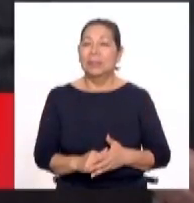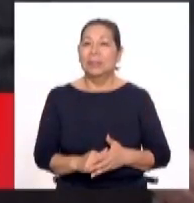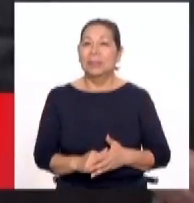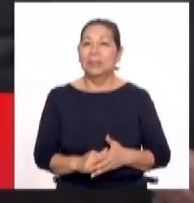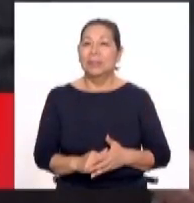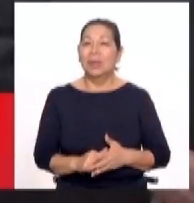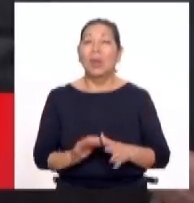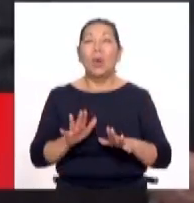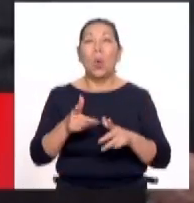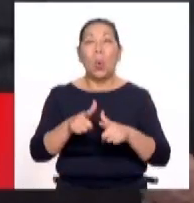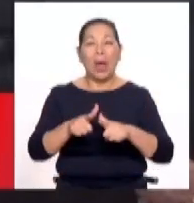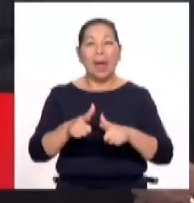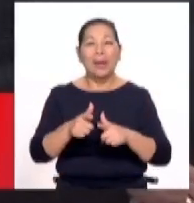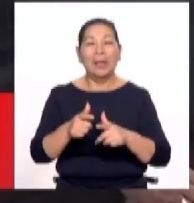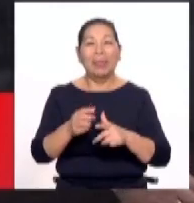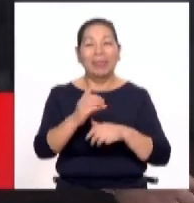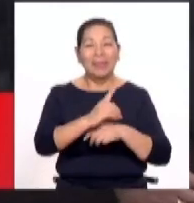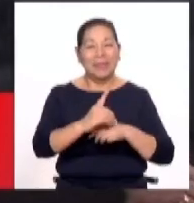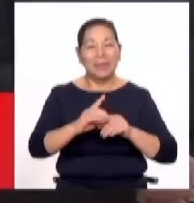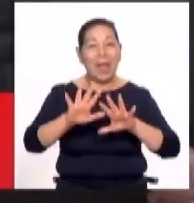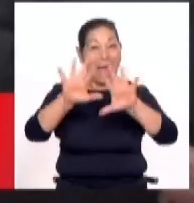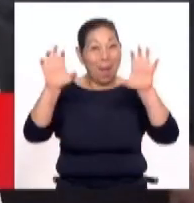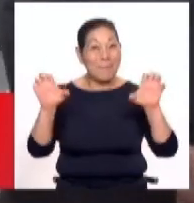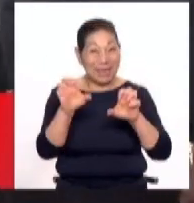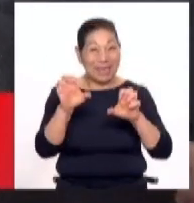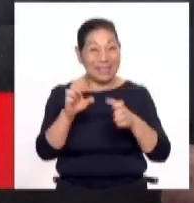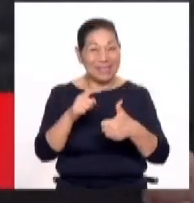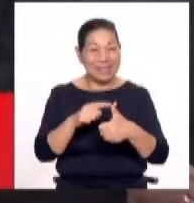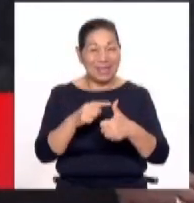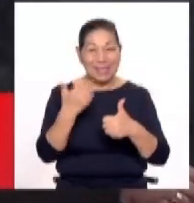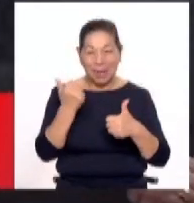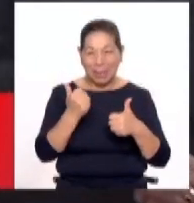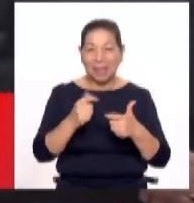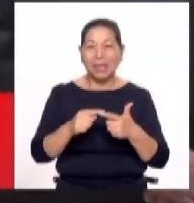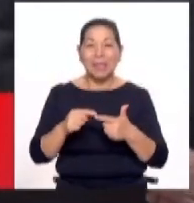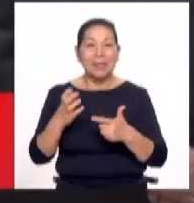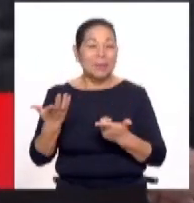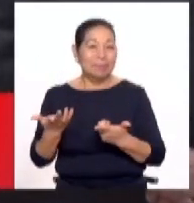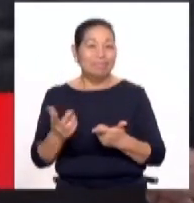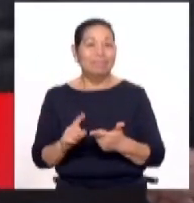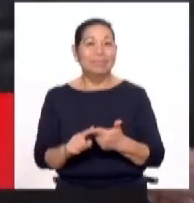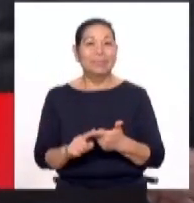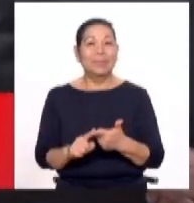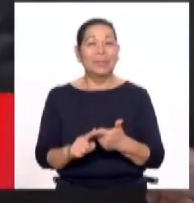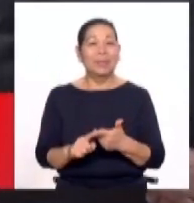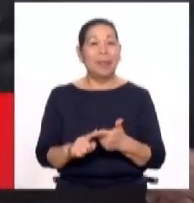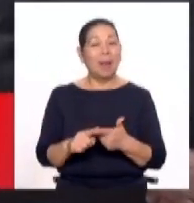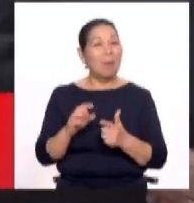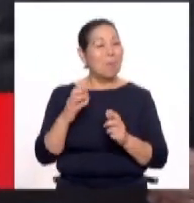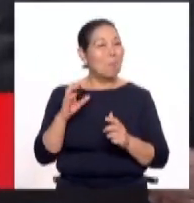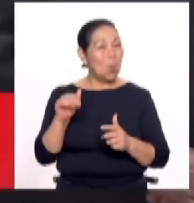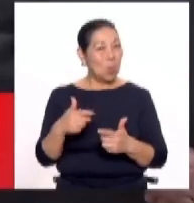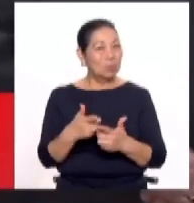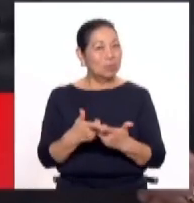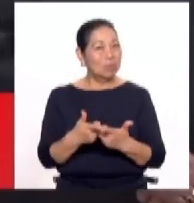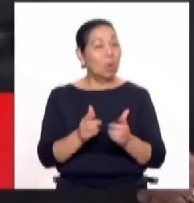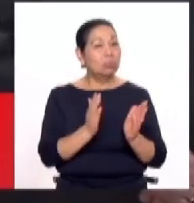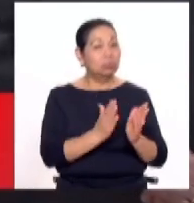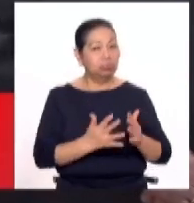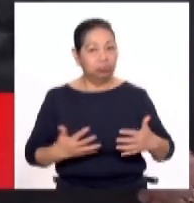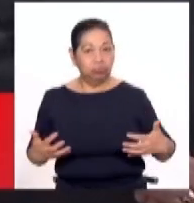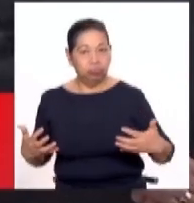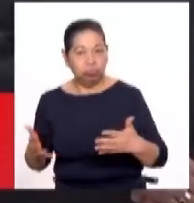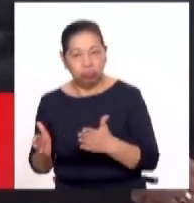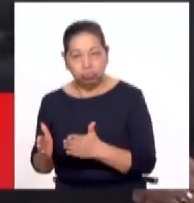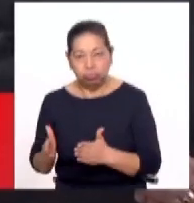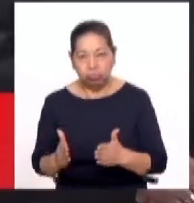exactamente, estado de emergencia. Esa es una clara demostración de una estrategia que